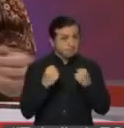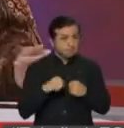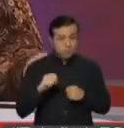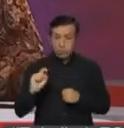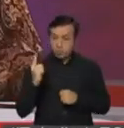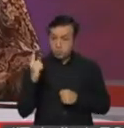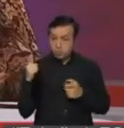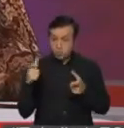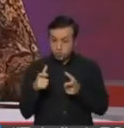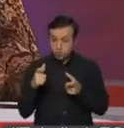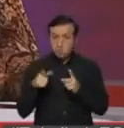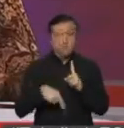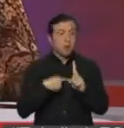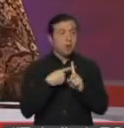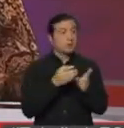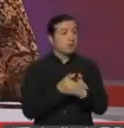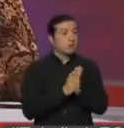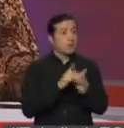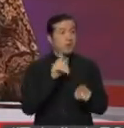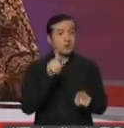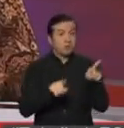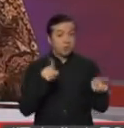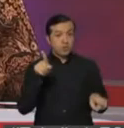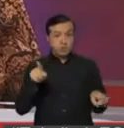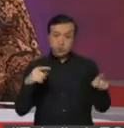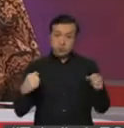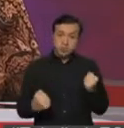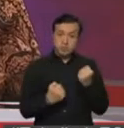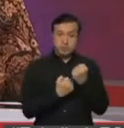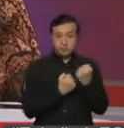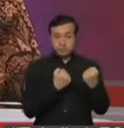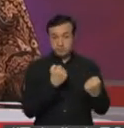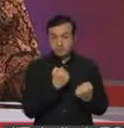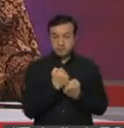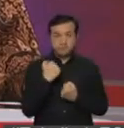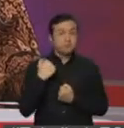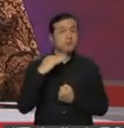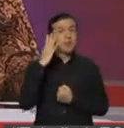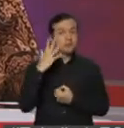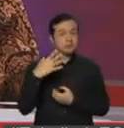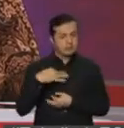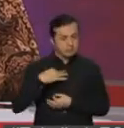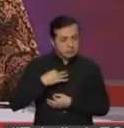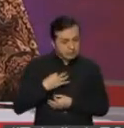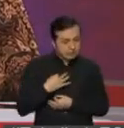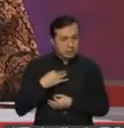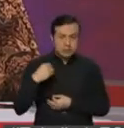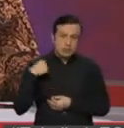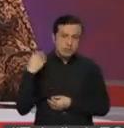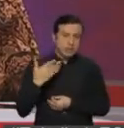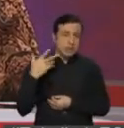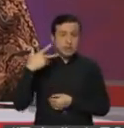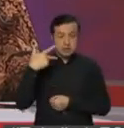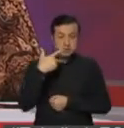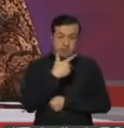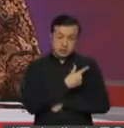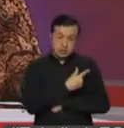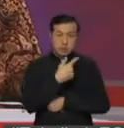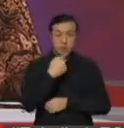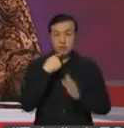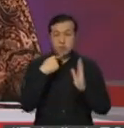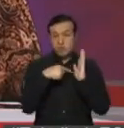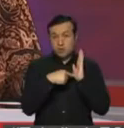solos y han hecho también un pedido a varios sectores para que se sumen, sobre todo a la intención de desarrollar una vacuna. Entre